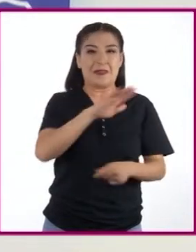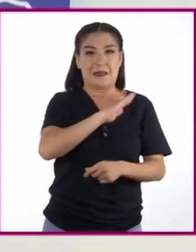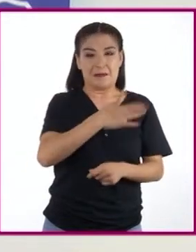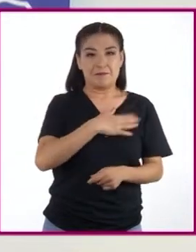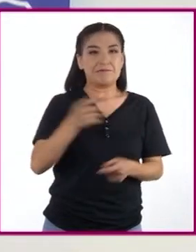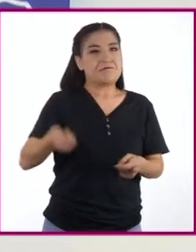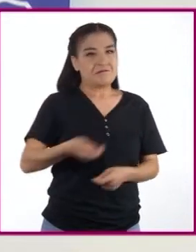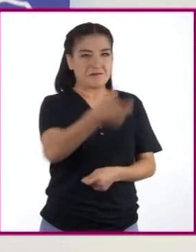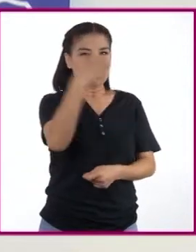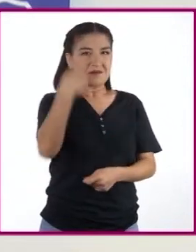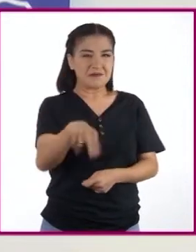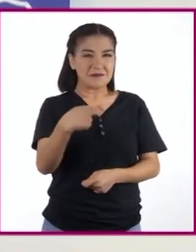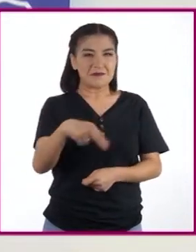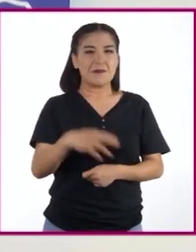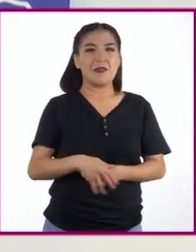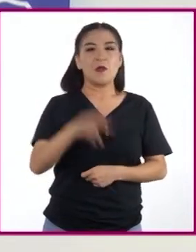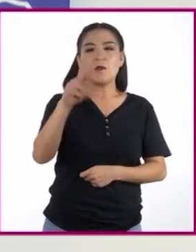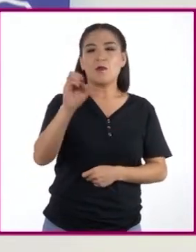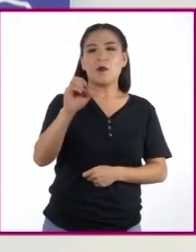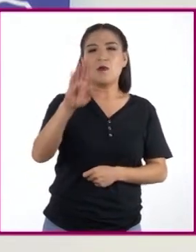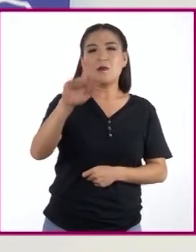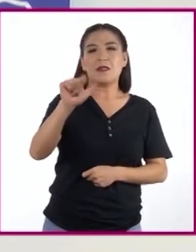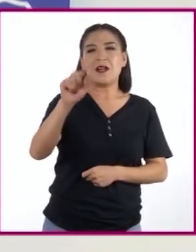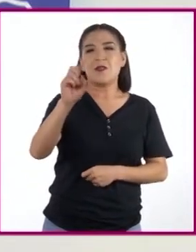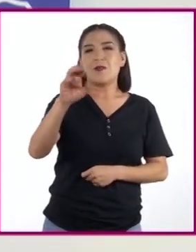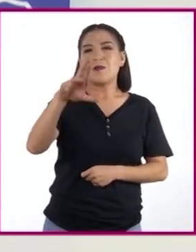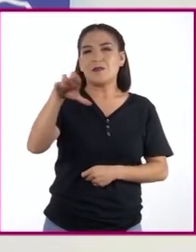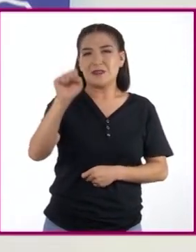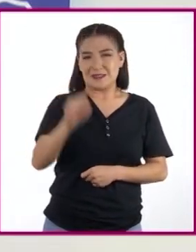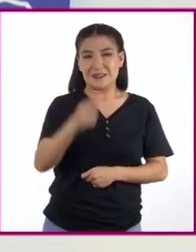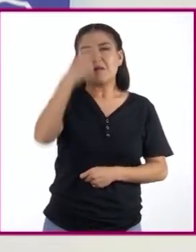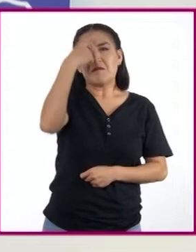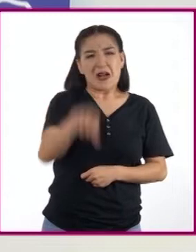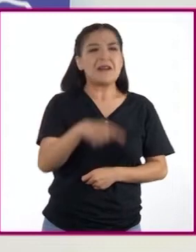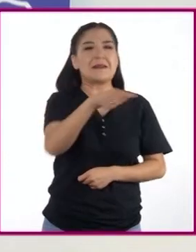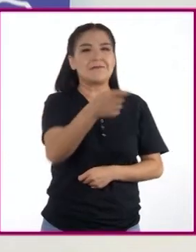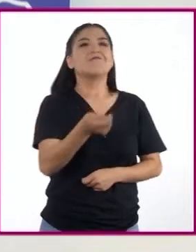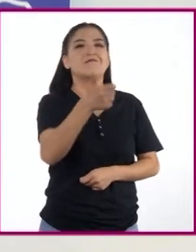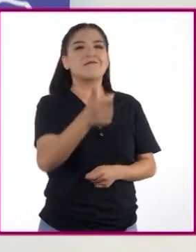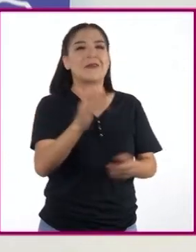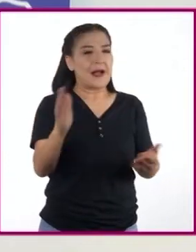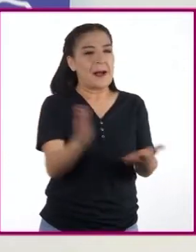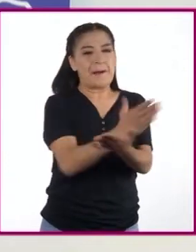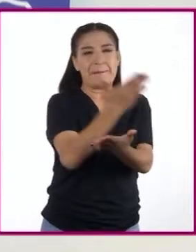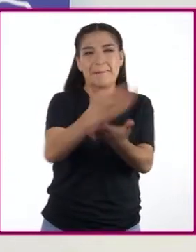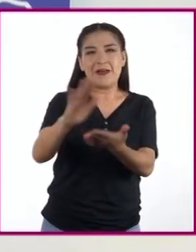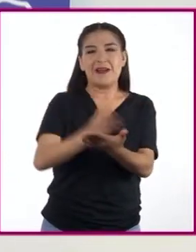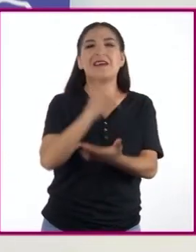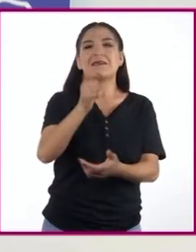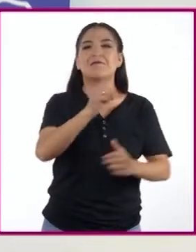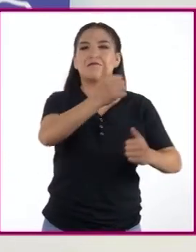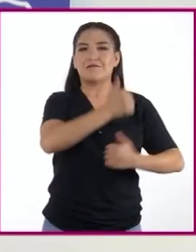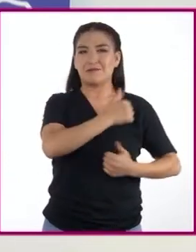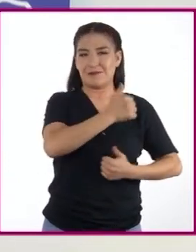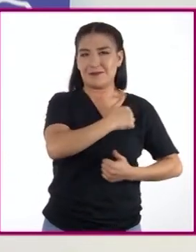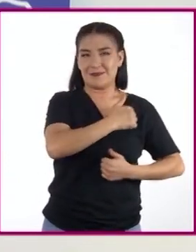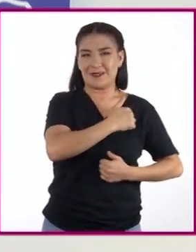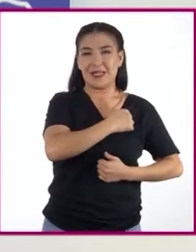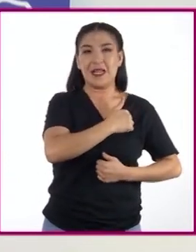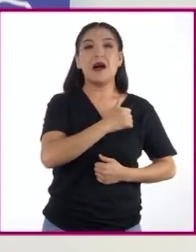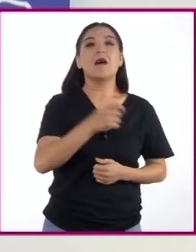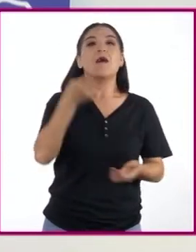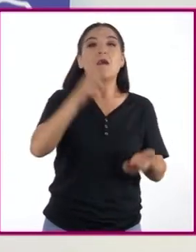les llamó pobladores para distinguirlos de los conquistadores militares, con quienes